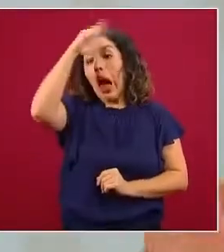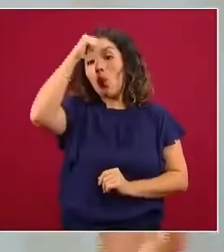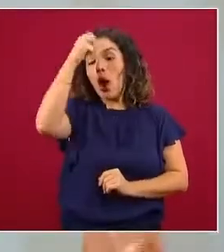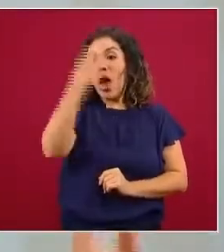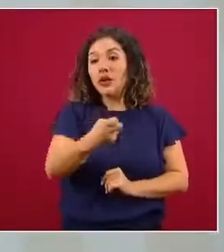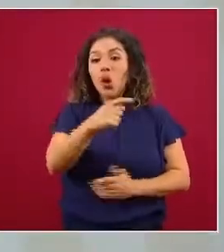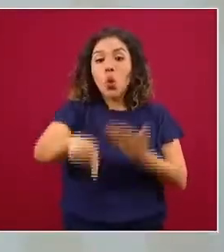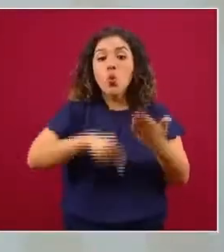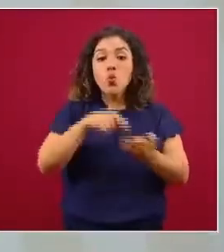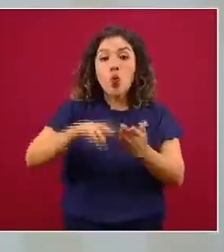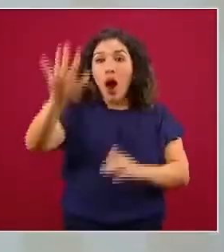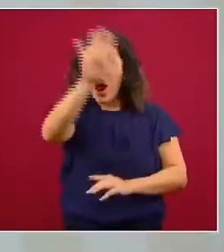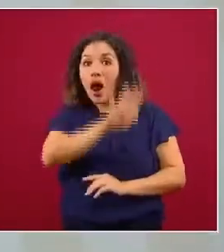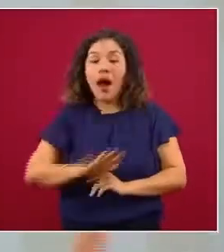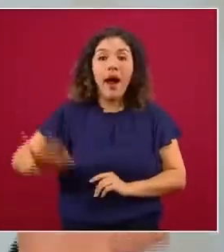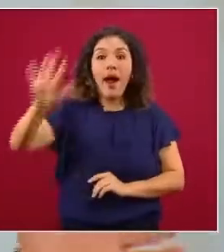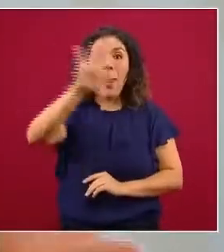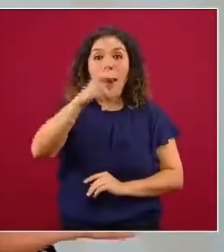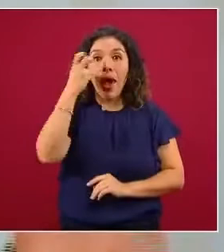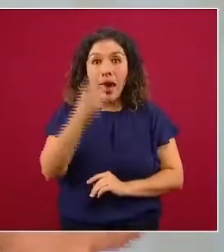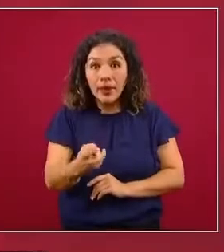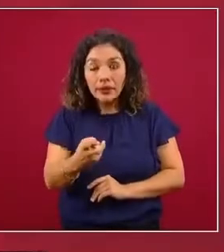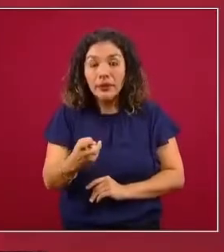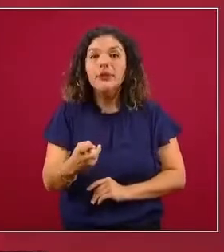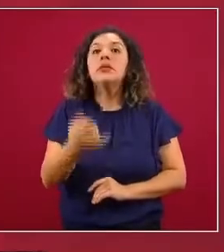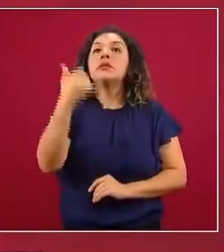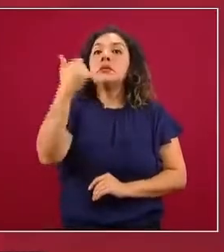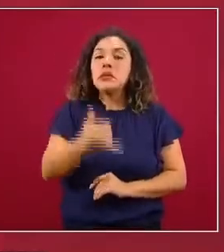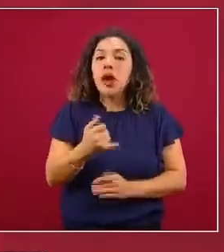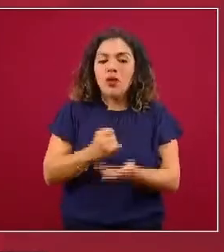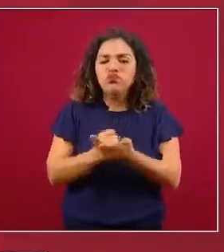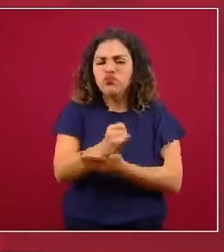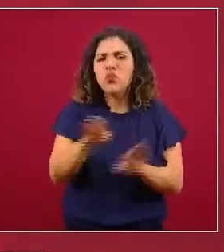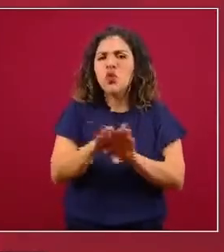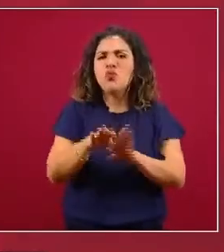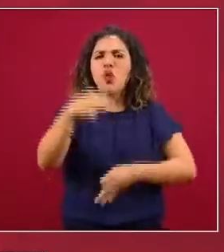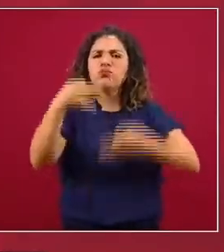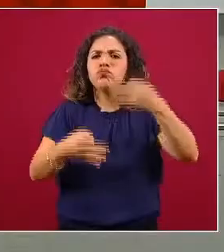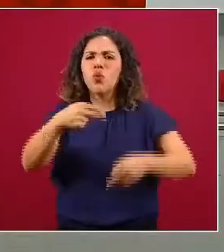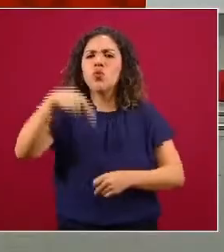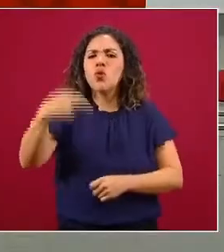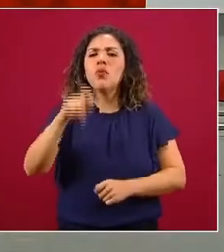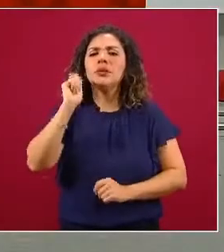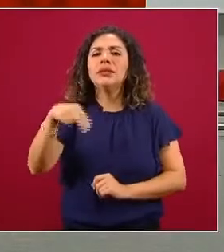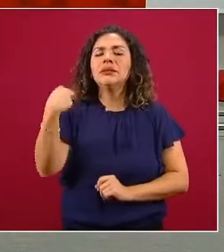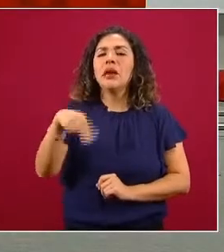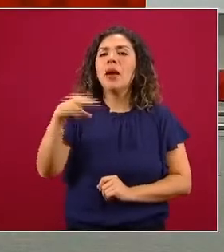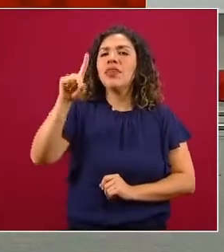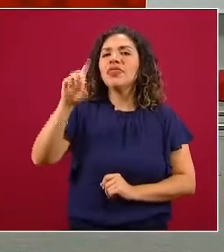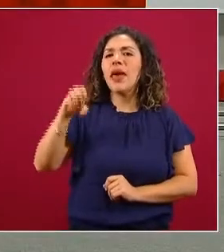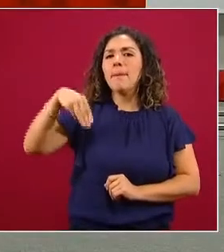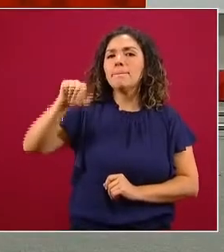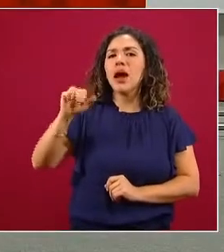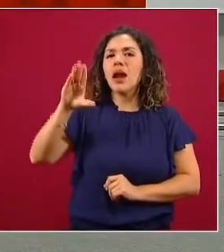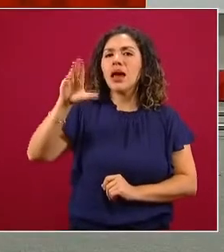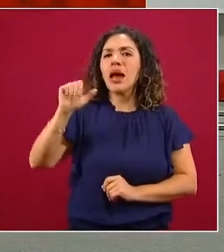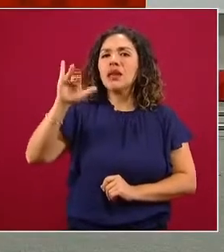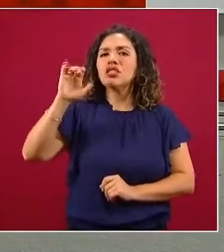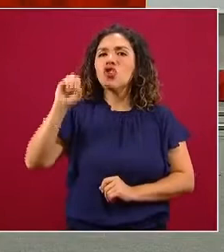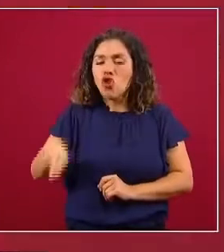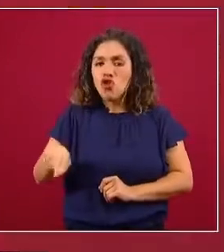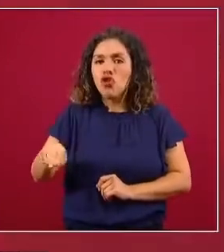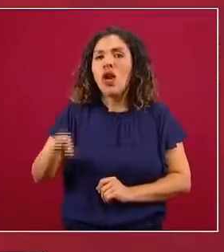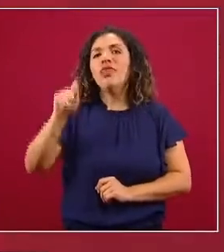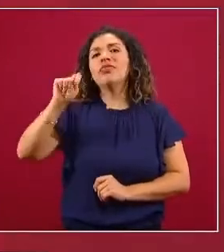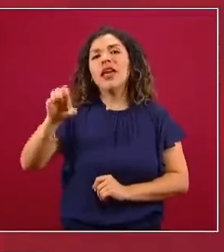el espacio territorial y definido jurídicamente se llama demarcación territorial. Su